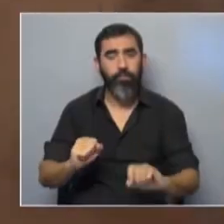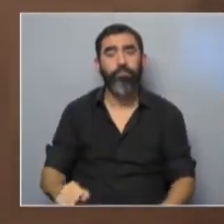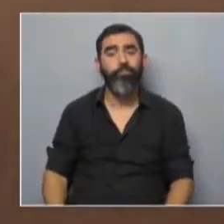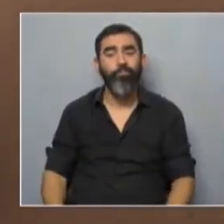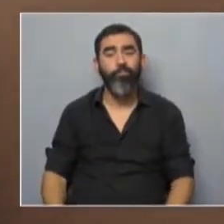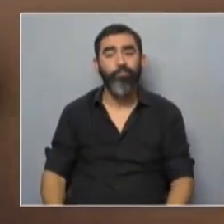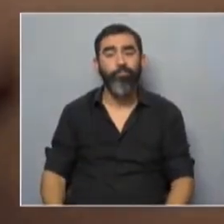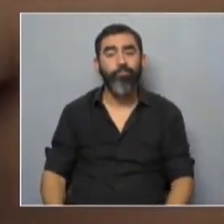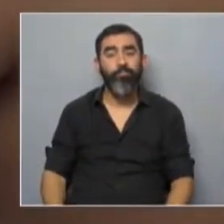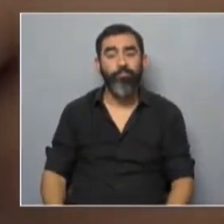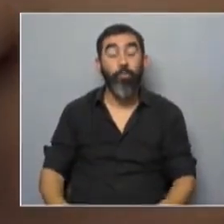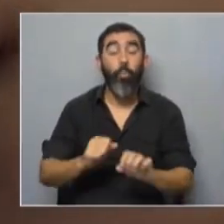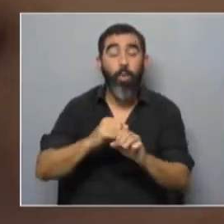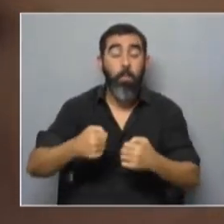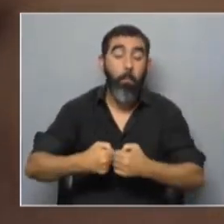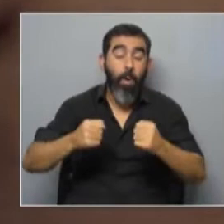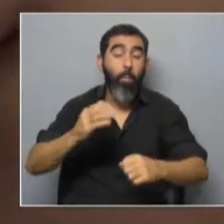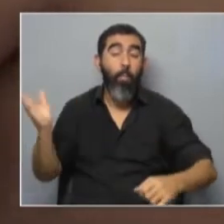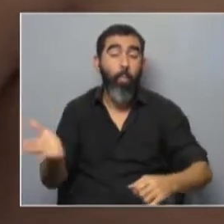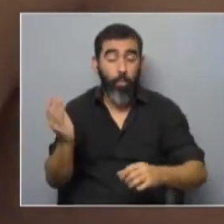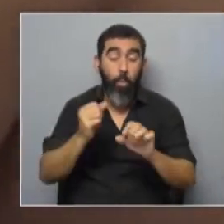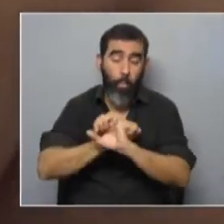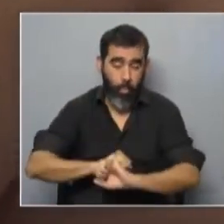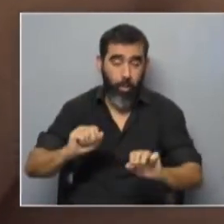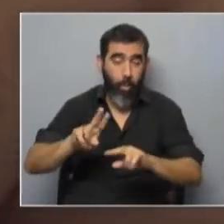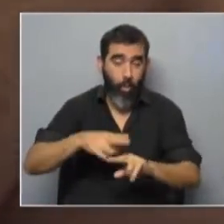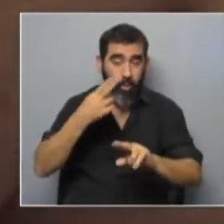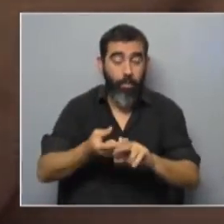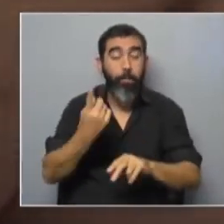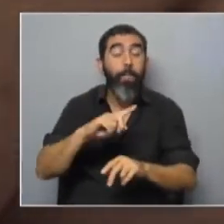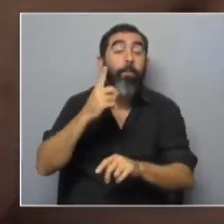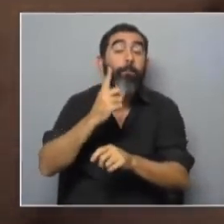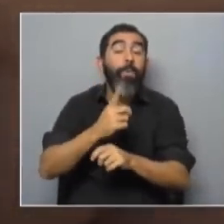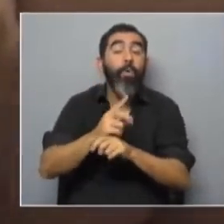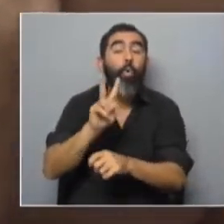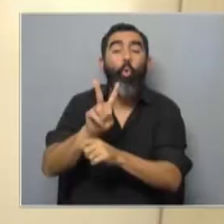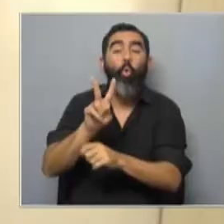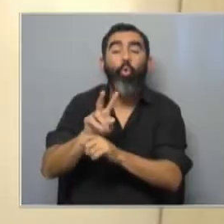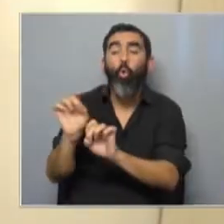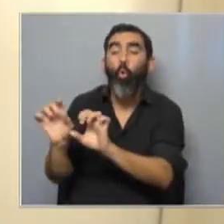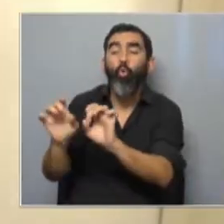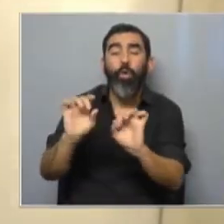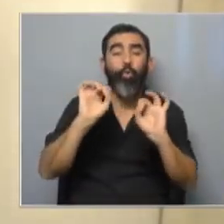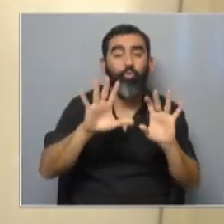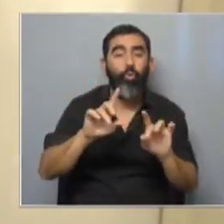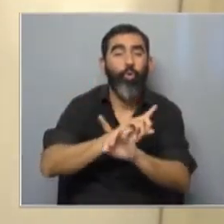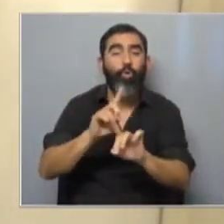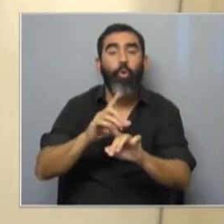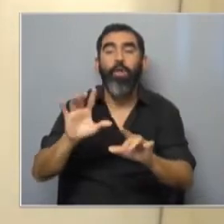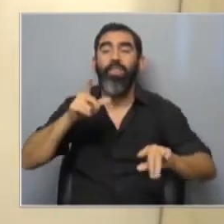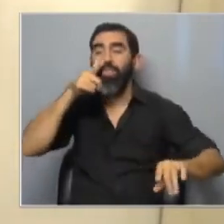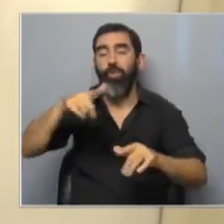para algunos brotes. Bueno, se puede extender su producción, aumentar la producción, pero en principio lo que se hace es controlar los brotes. No se